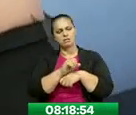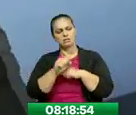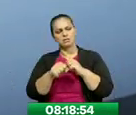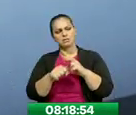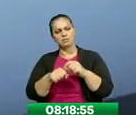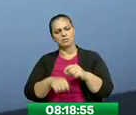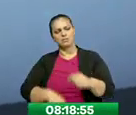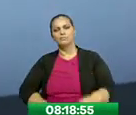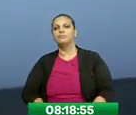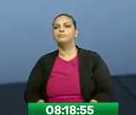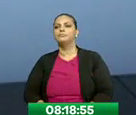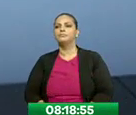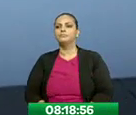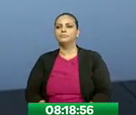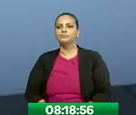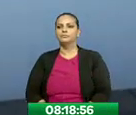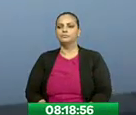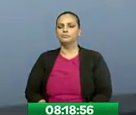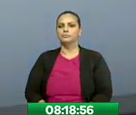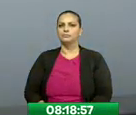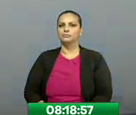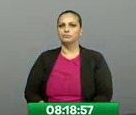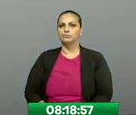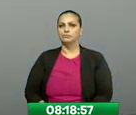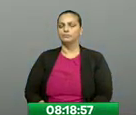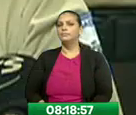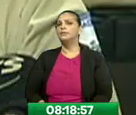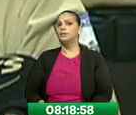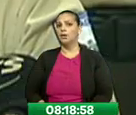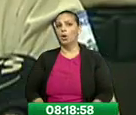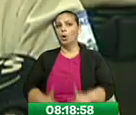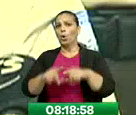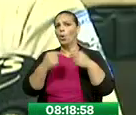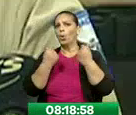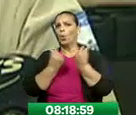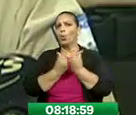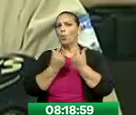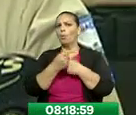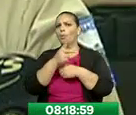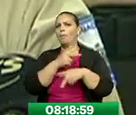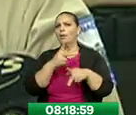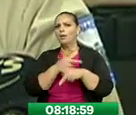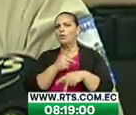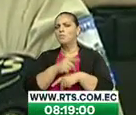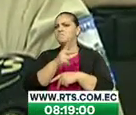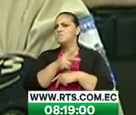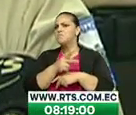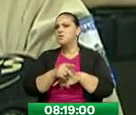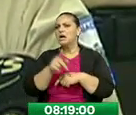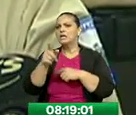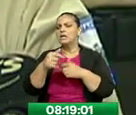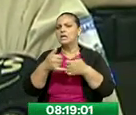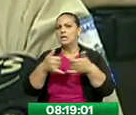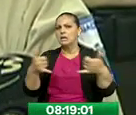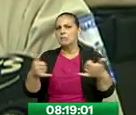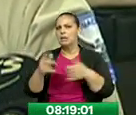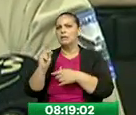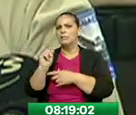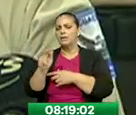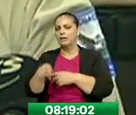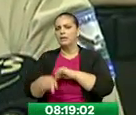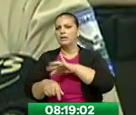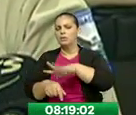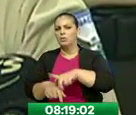ciudad. No podríamos aseverar que se trate de la misma organización. La Policía Judicial, la UIAD y la CIDPROVAC